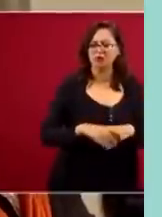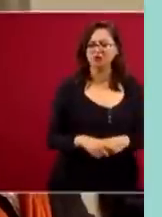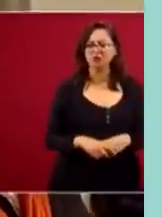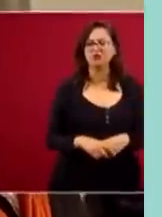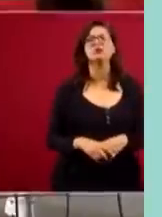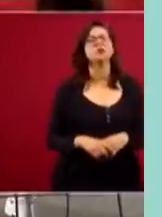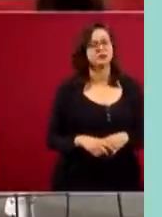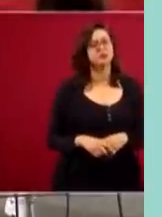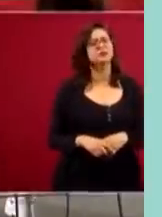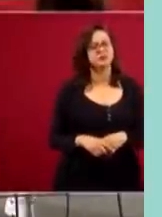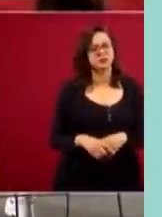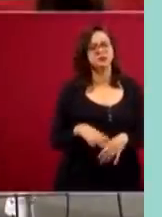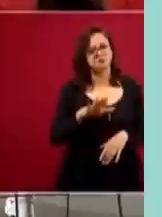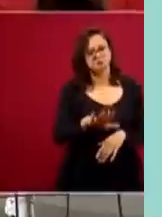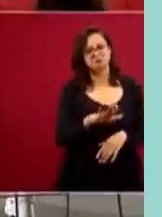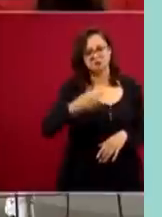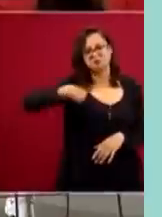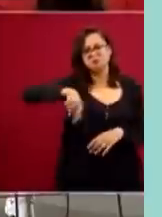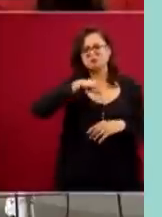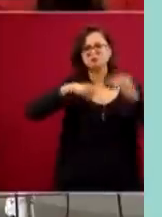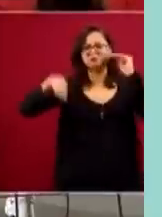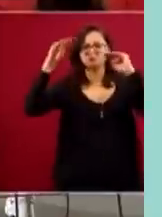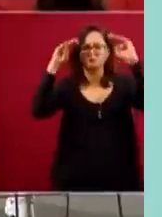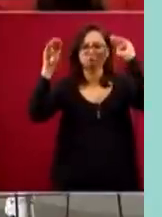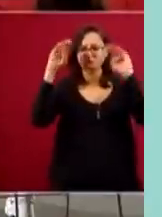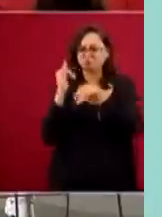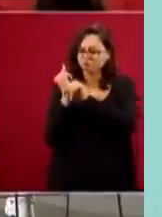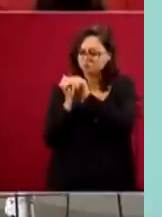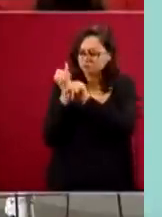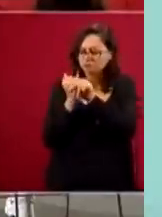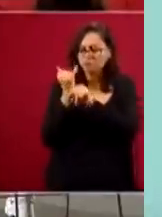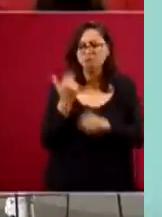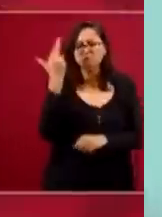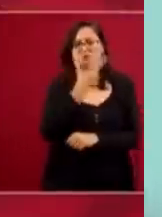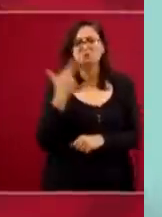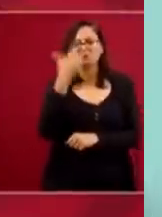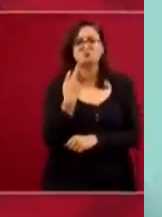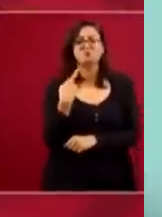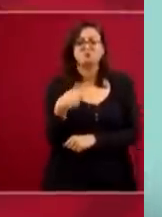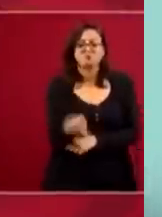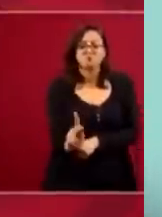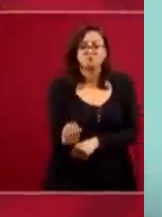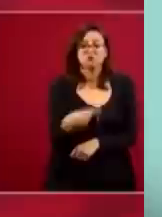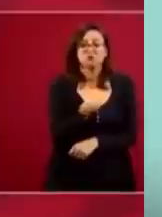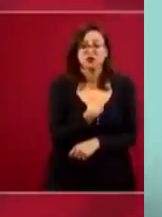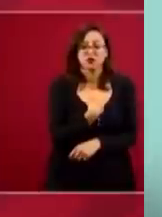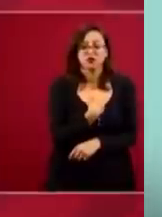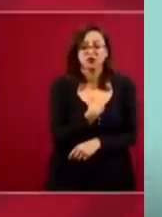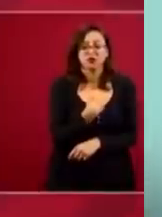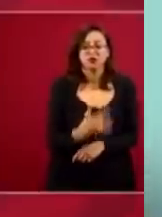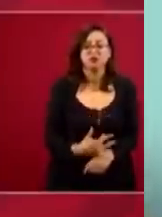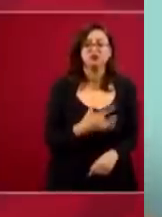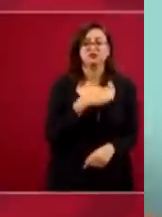Vamos a analizarlo, no lo descartemos. Pero yo soy partidario que si se